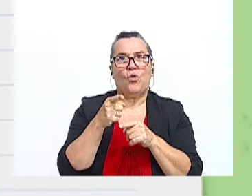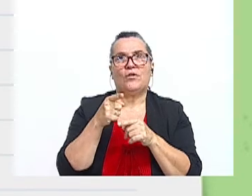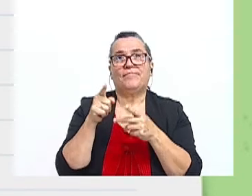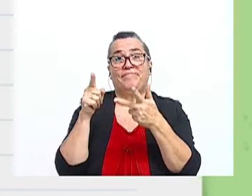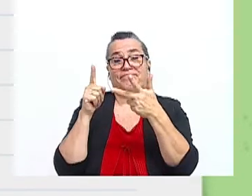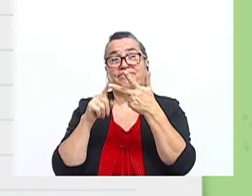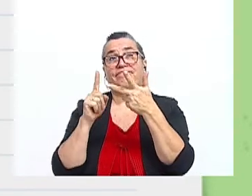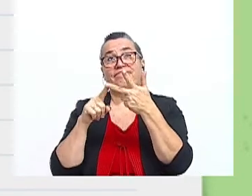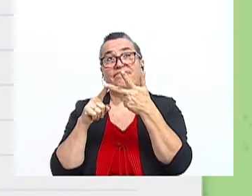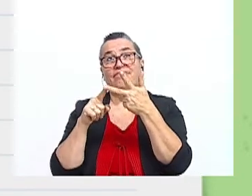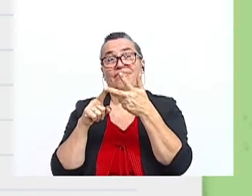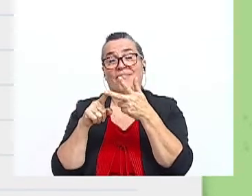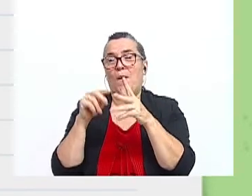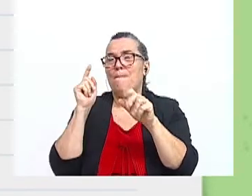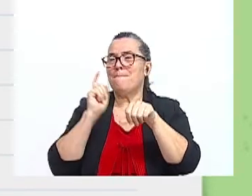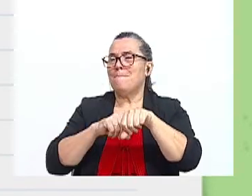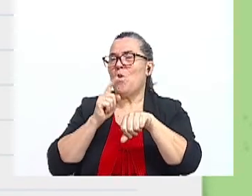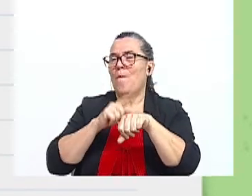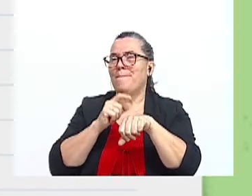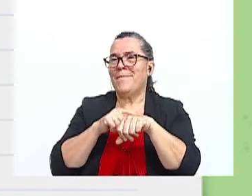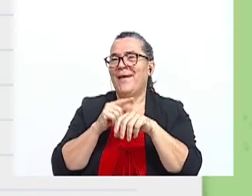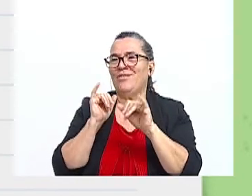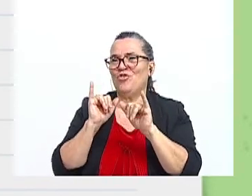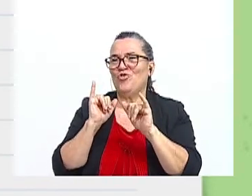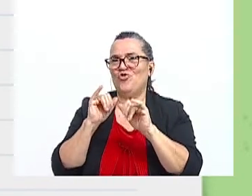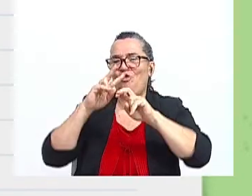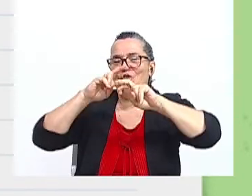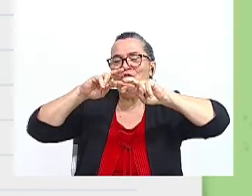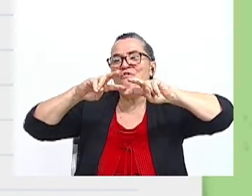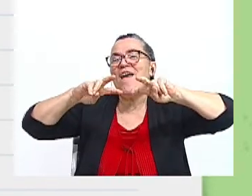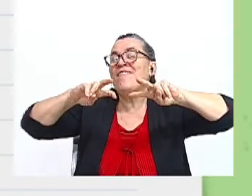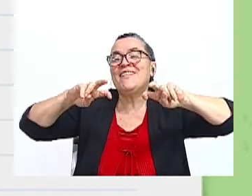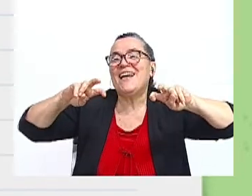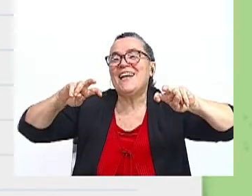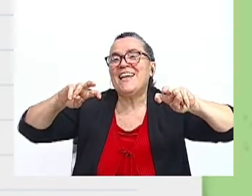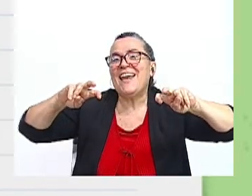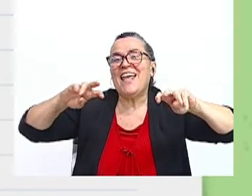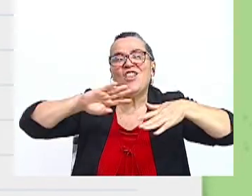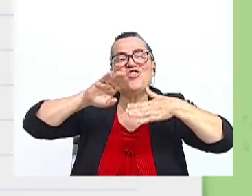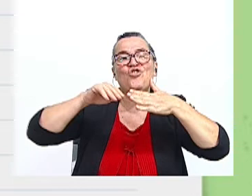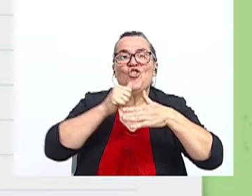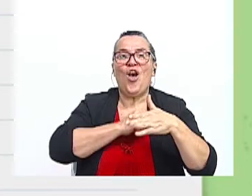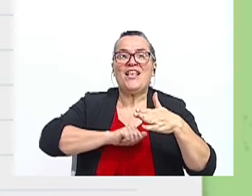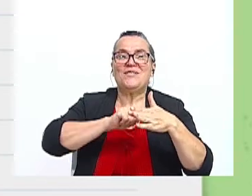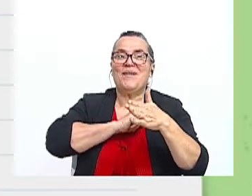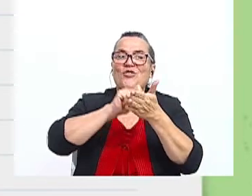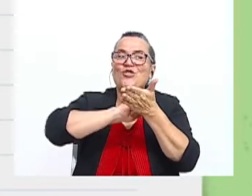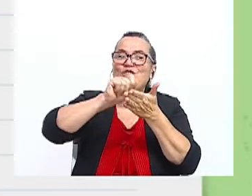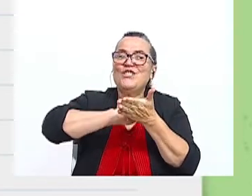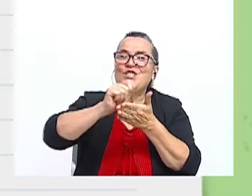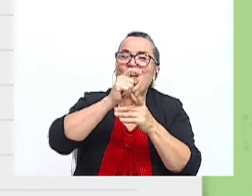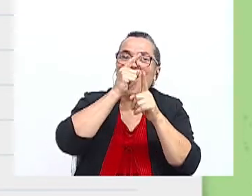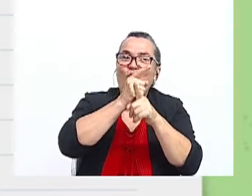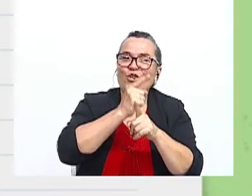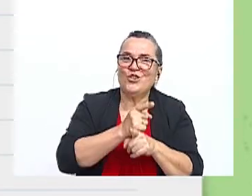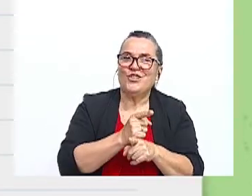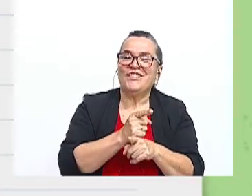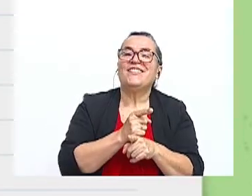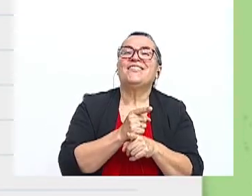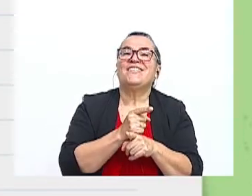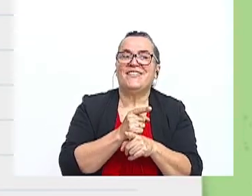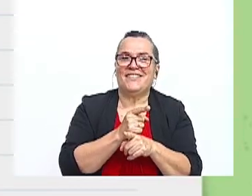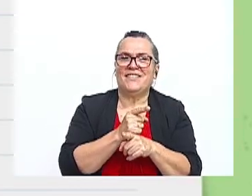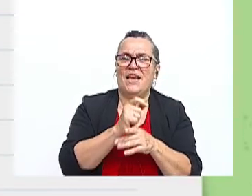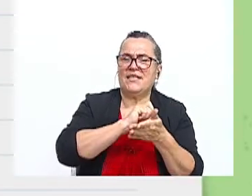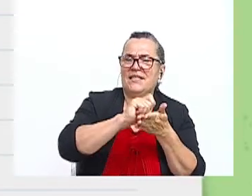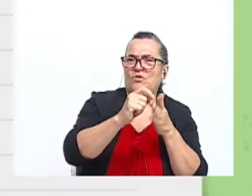Además, es el momento donde tengo que revisar todos los aspectos de ortografía. Si